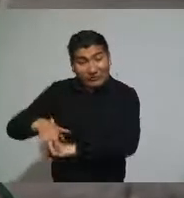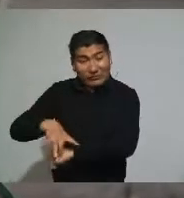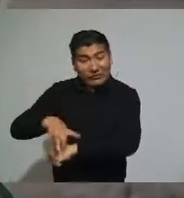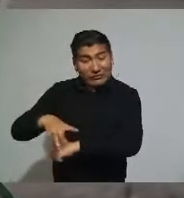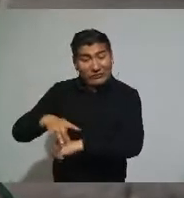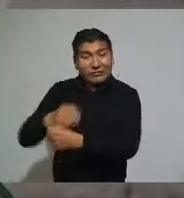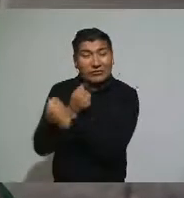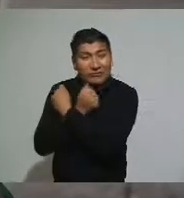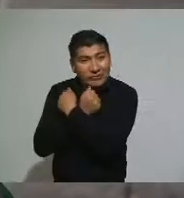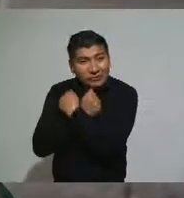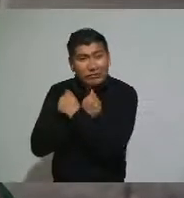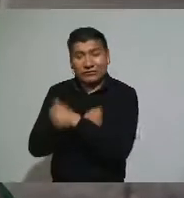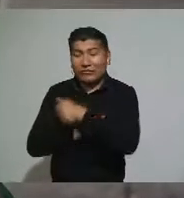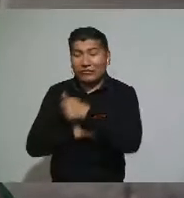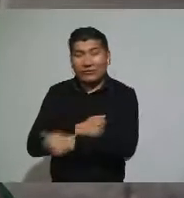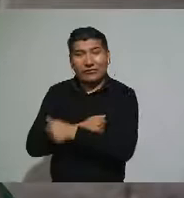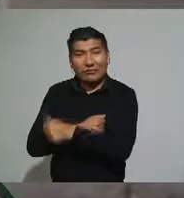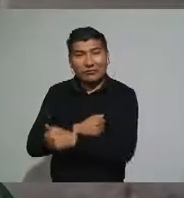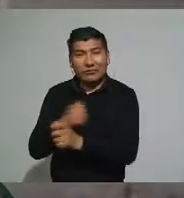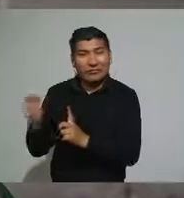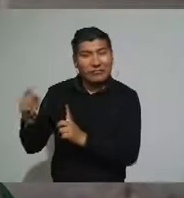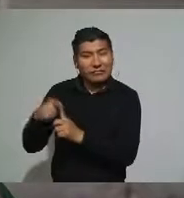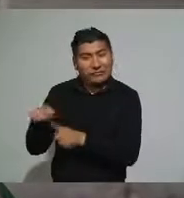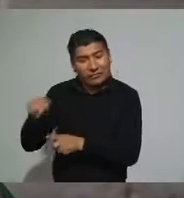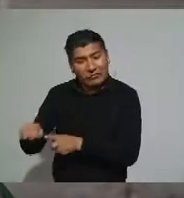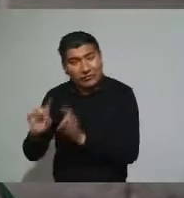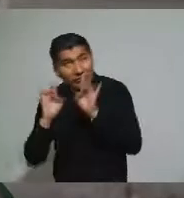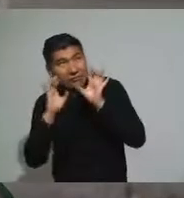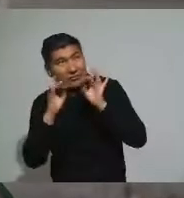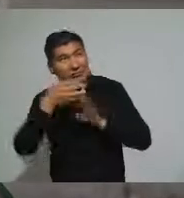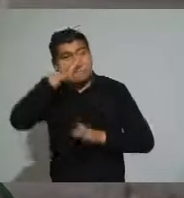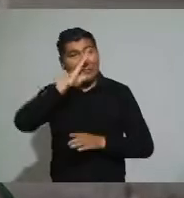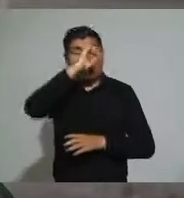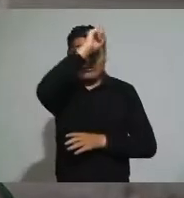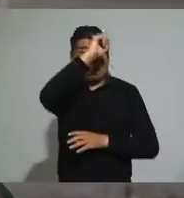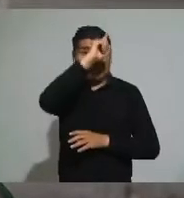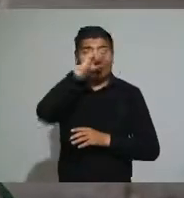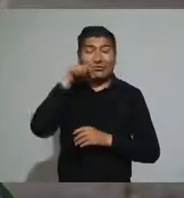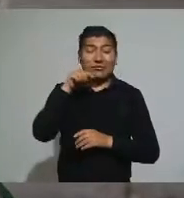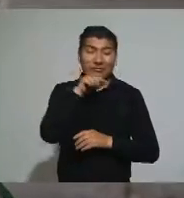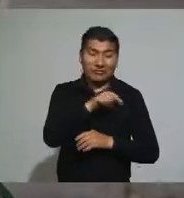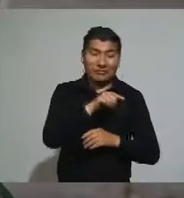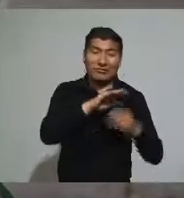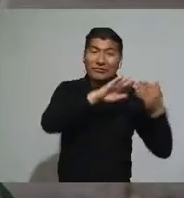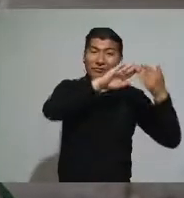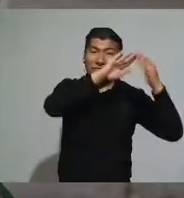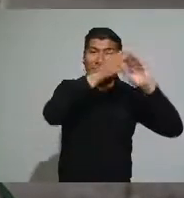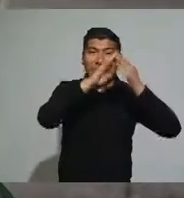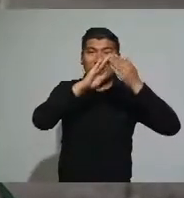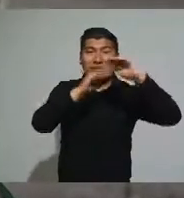propio, hasta llegar a menospreciar a Dios, la ciudad celestial